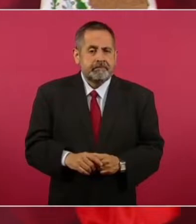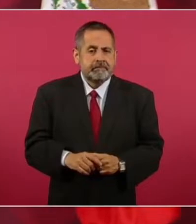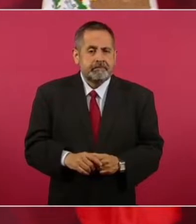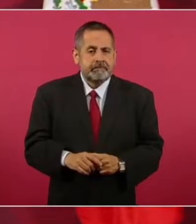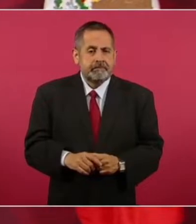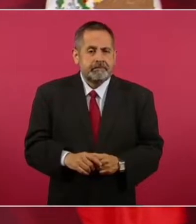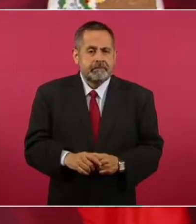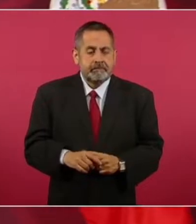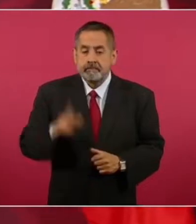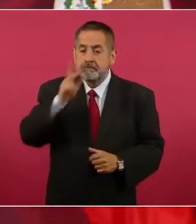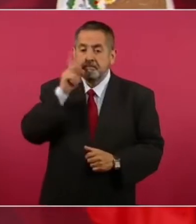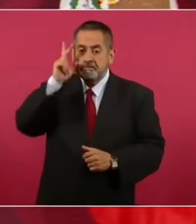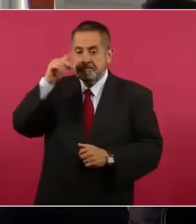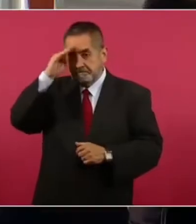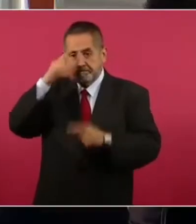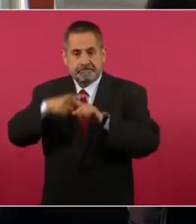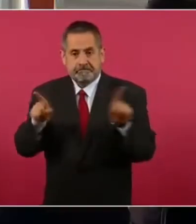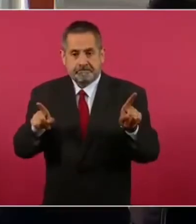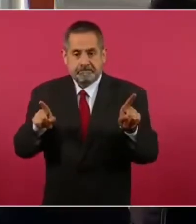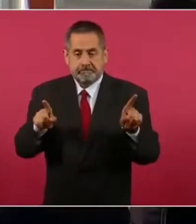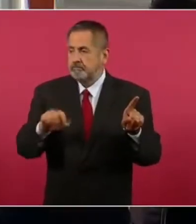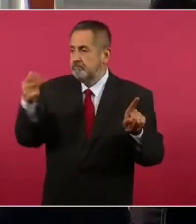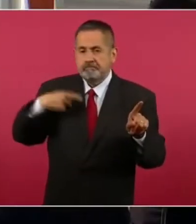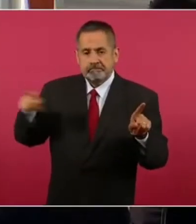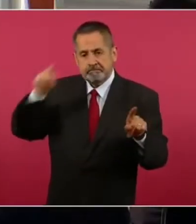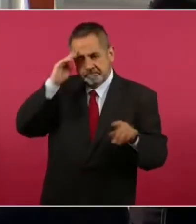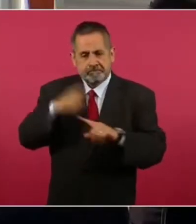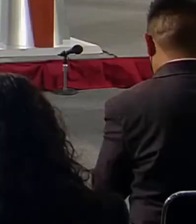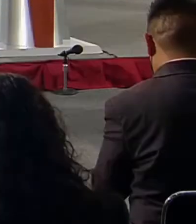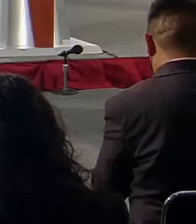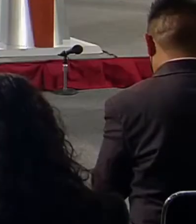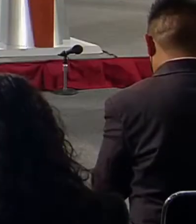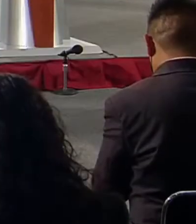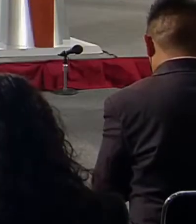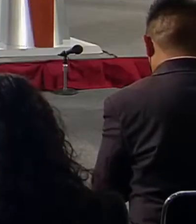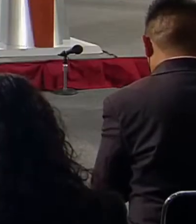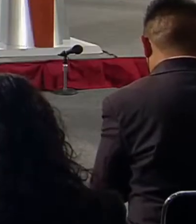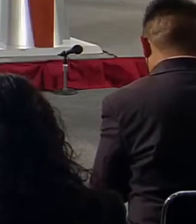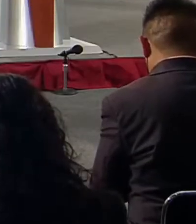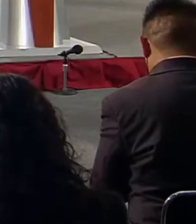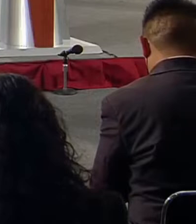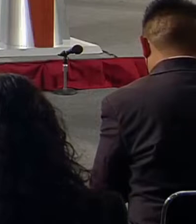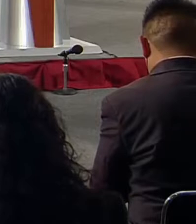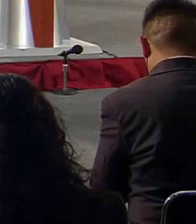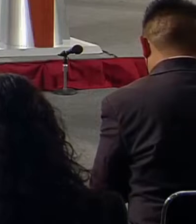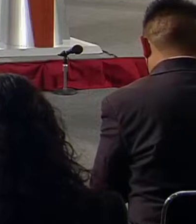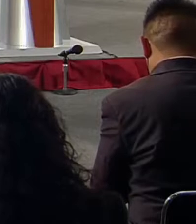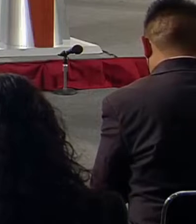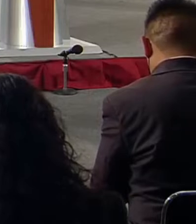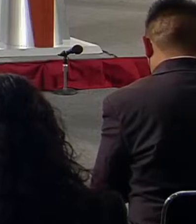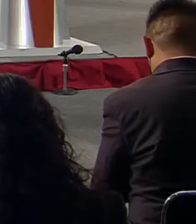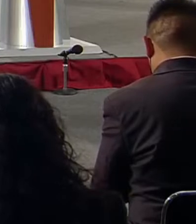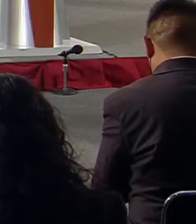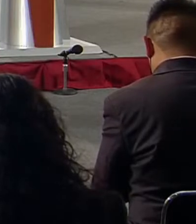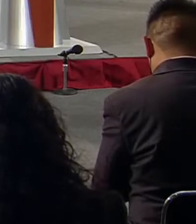pero no con el Papa, ni con otros. Presidente, hace unos días veíamos en redes sociales, circuló mucho un video de